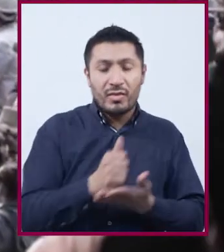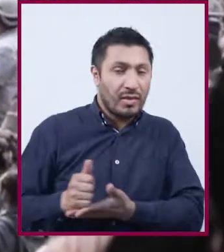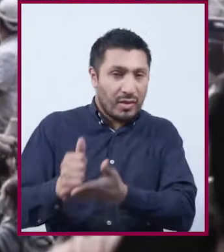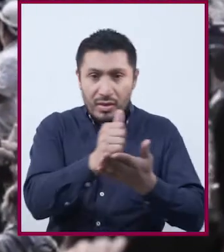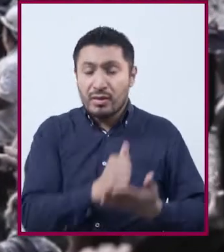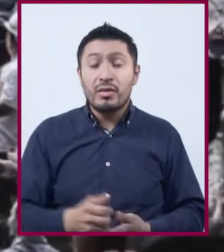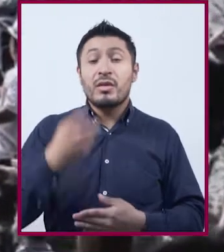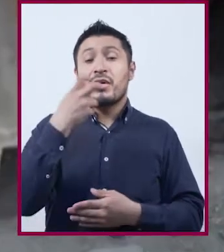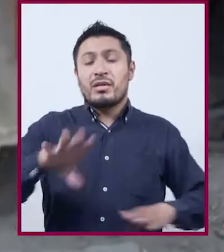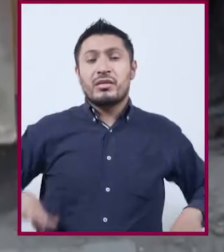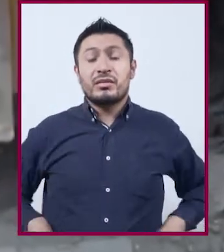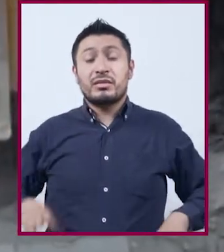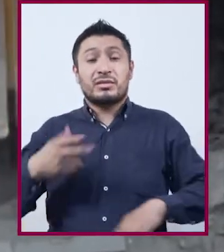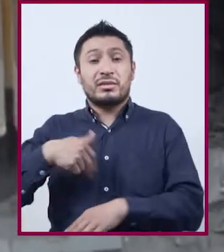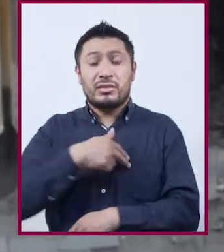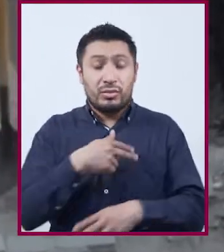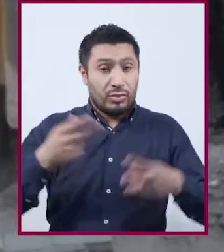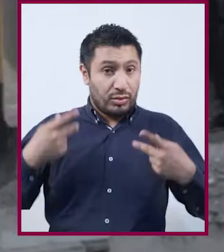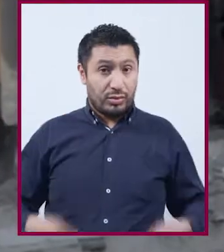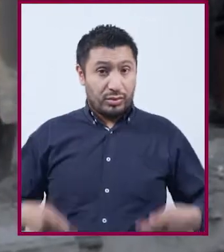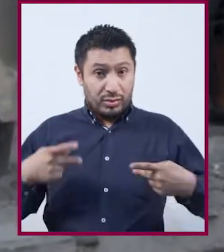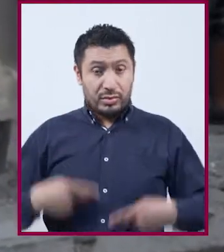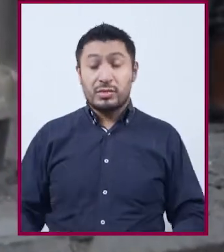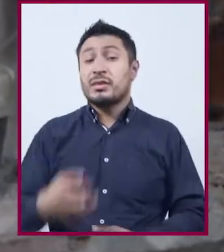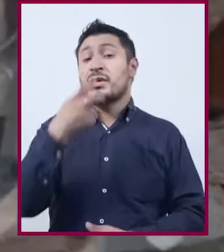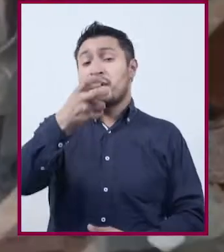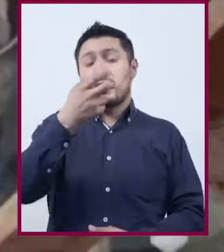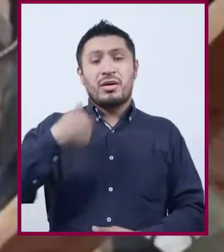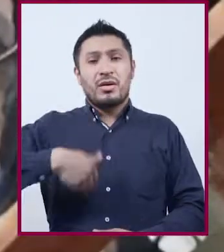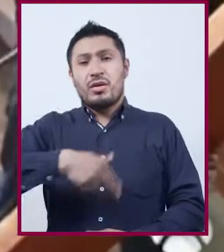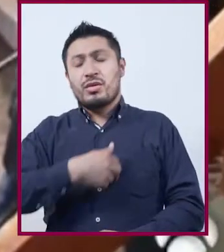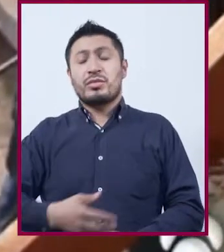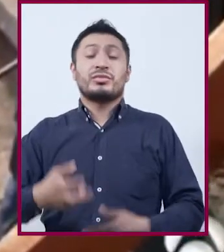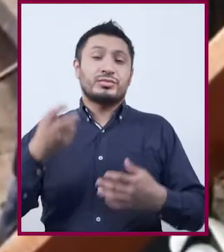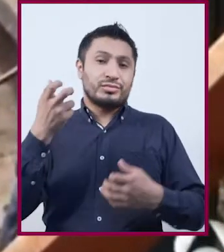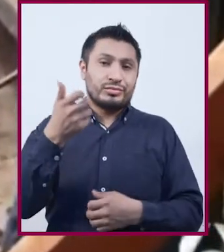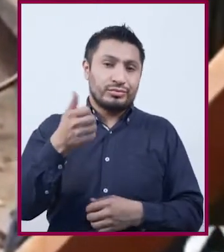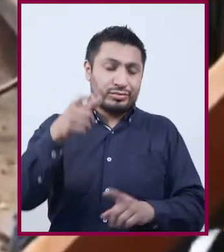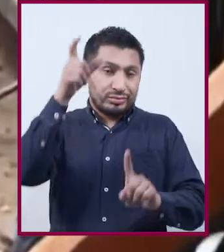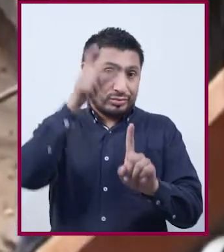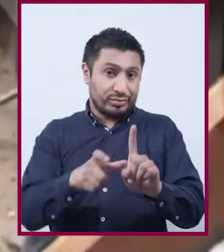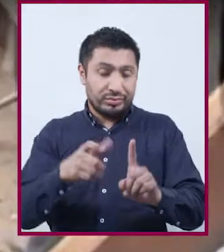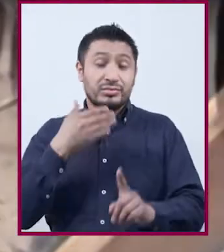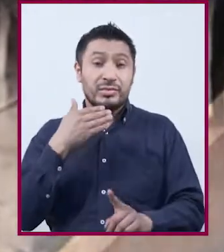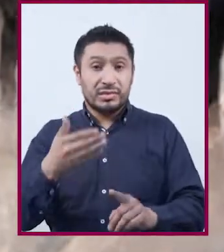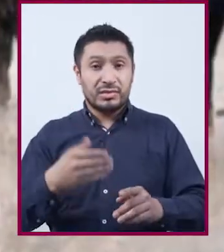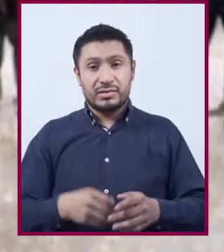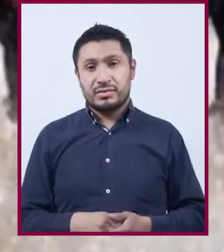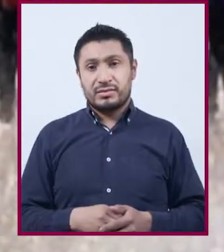es lo que nos caracteriza a nosotros como personas. Eso nos hace ser personas.